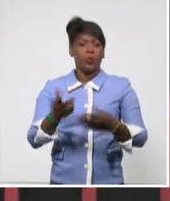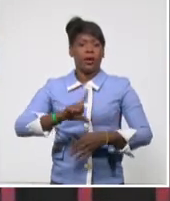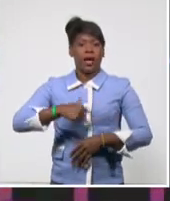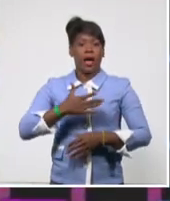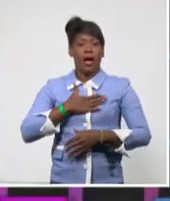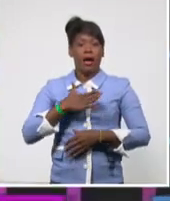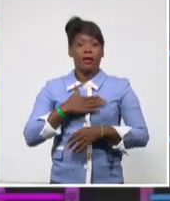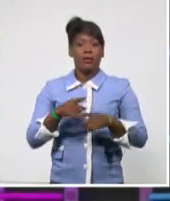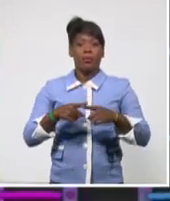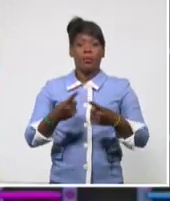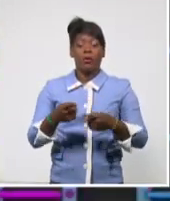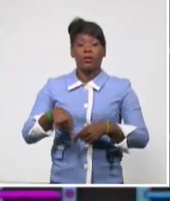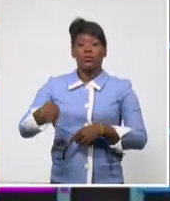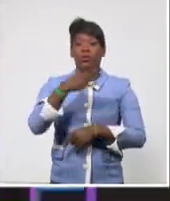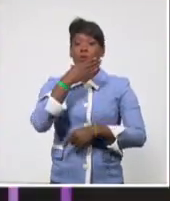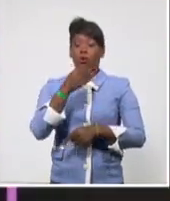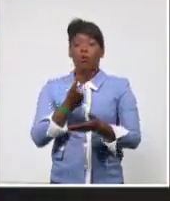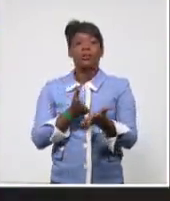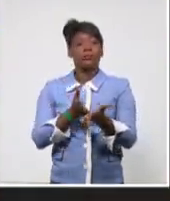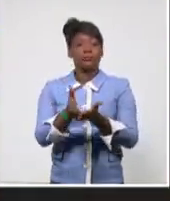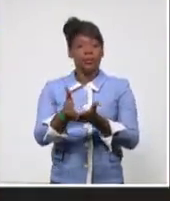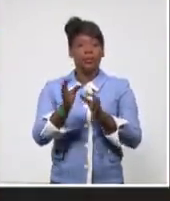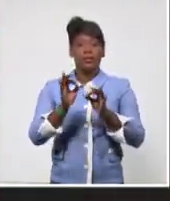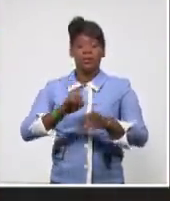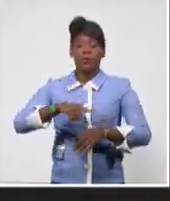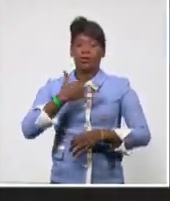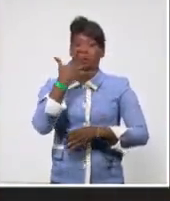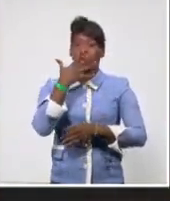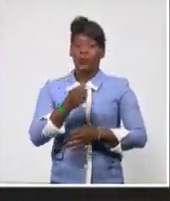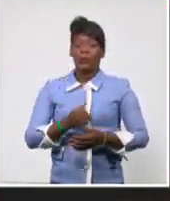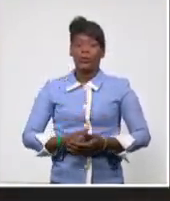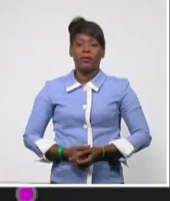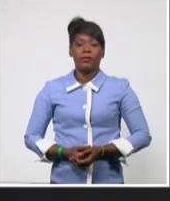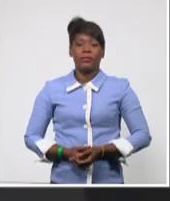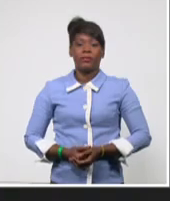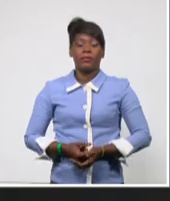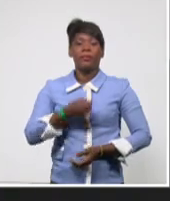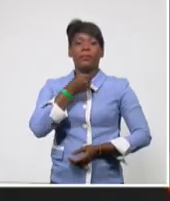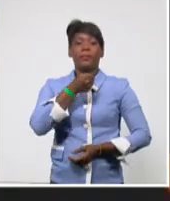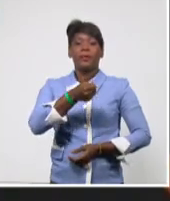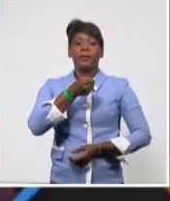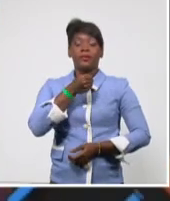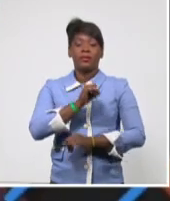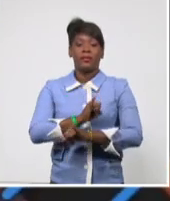artistas cubanos. William Capote y Aleida Piñero Meneses, Sistema Informativo de la Televisión Cubana.